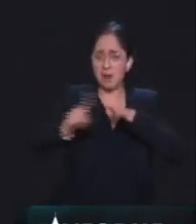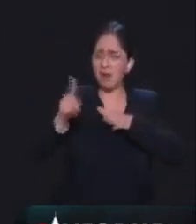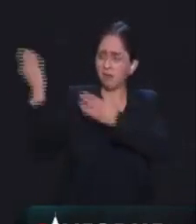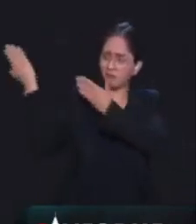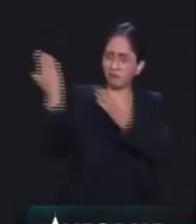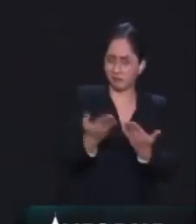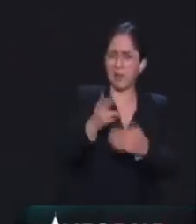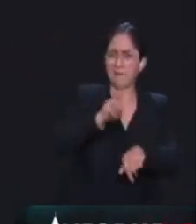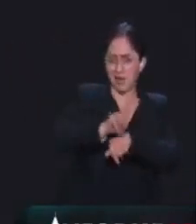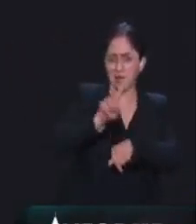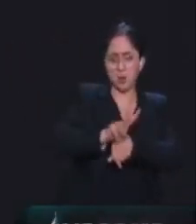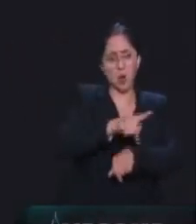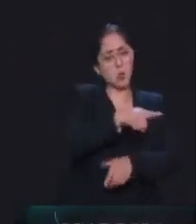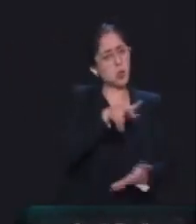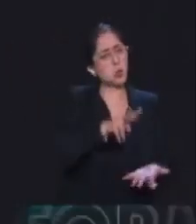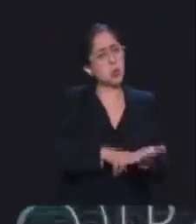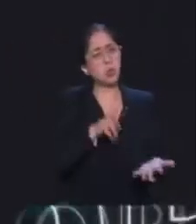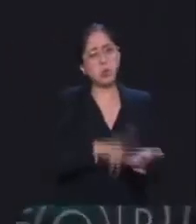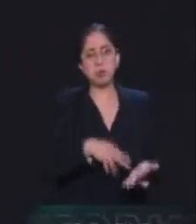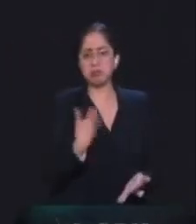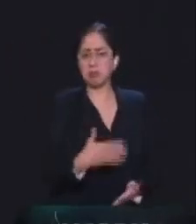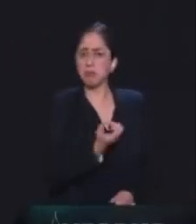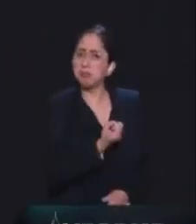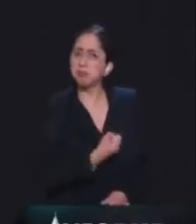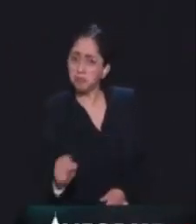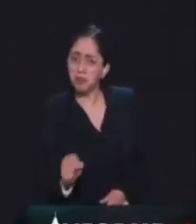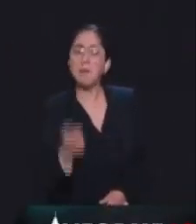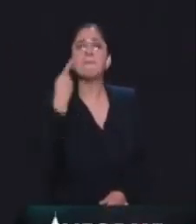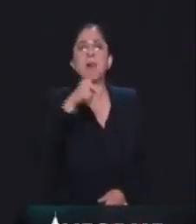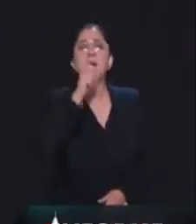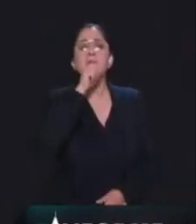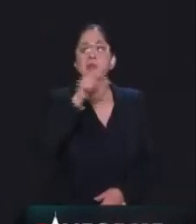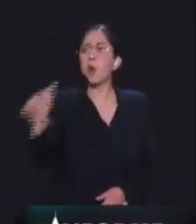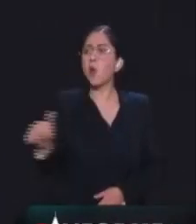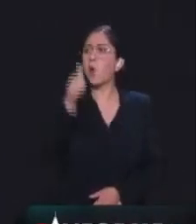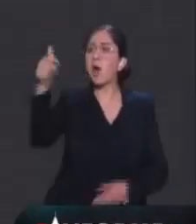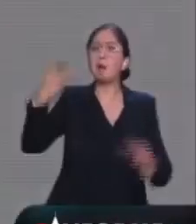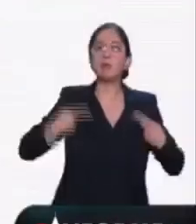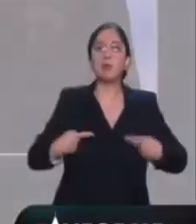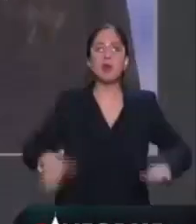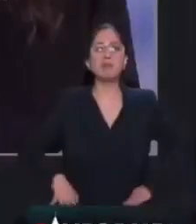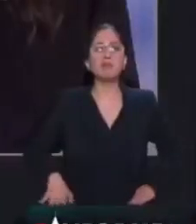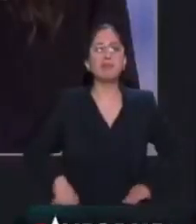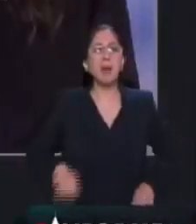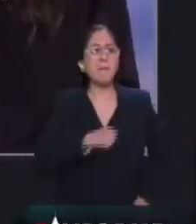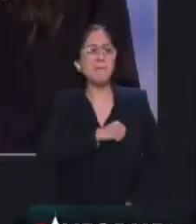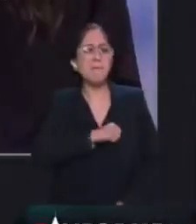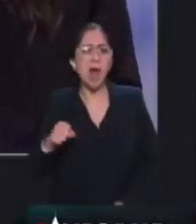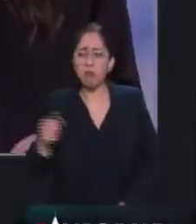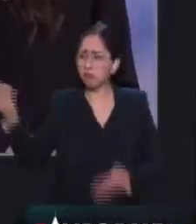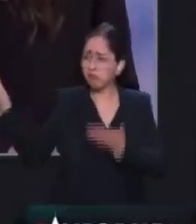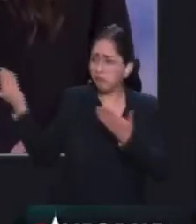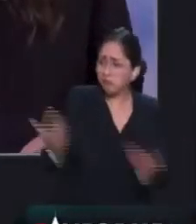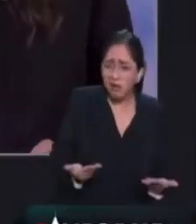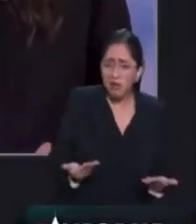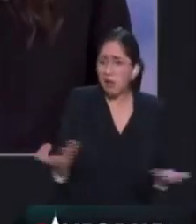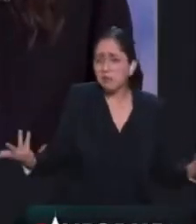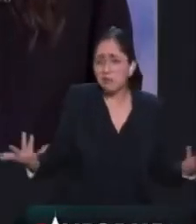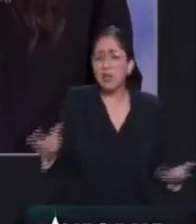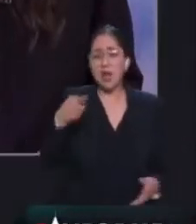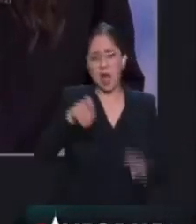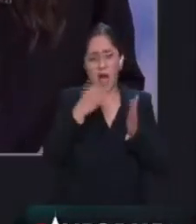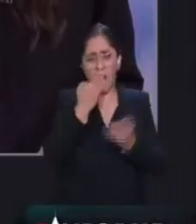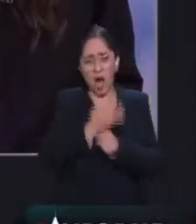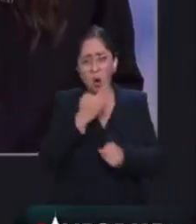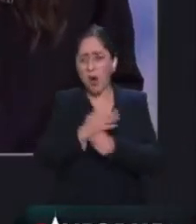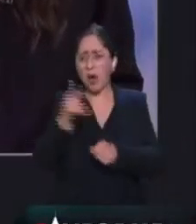Pero como en todo, llega gente que también no es honesta. Bueno, no sé, el presidente ha dicho, yo no me voy a complicar la vida. Encontramos a alguien robando un celular, lo subimos a un